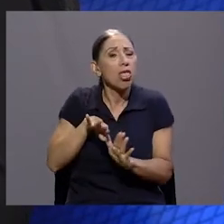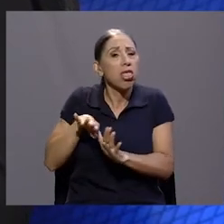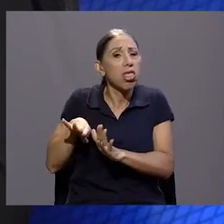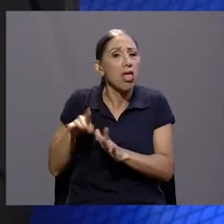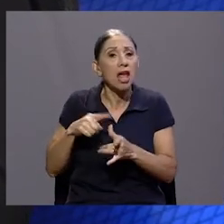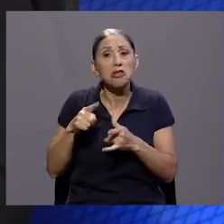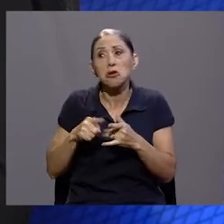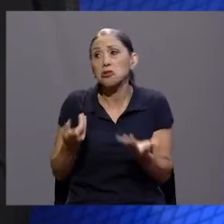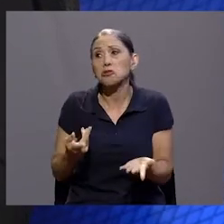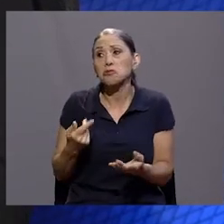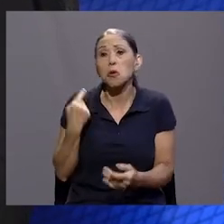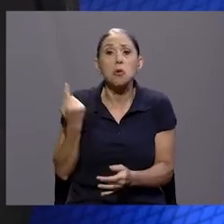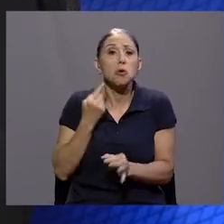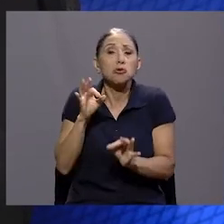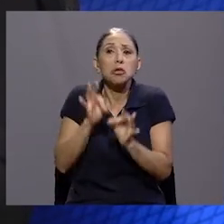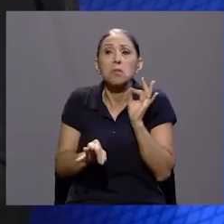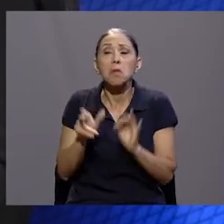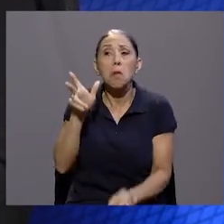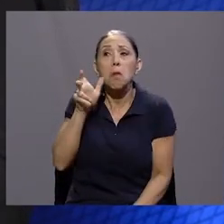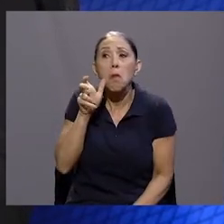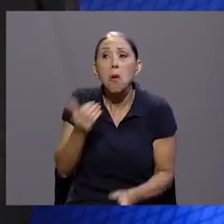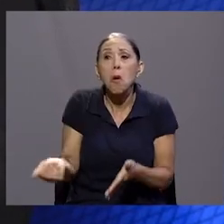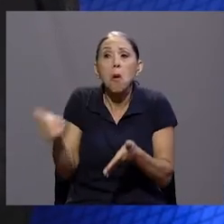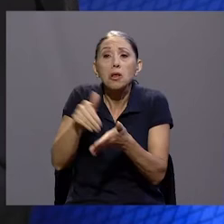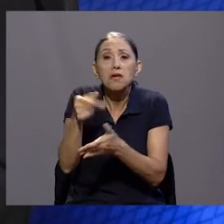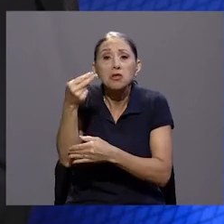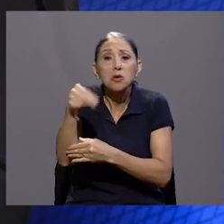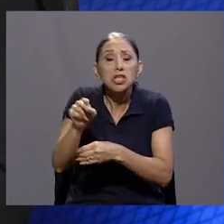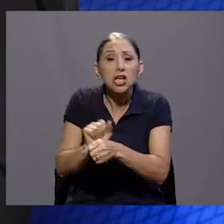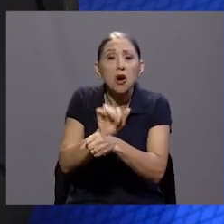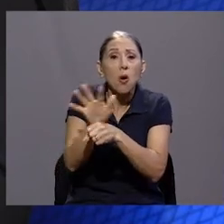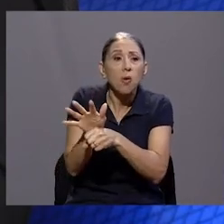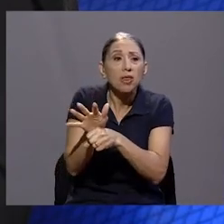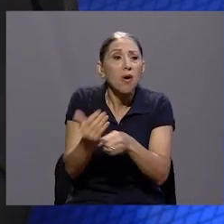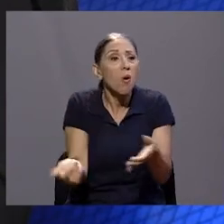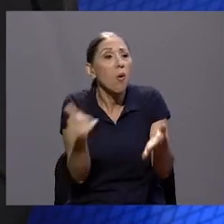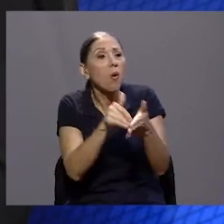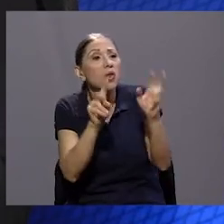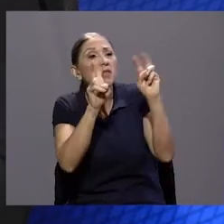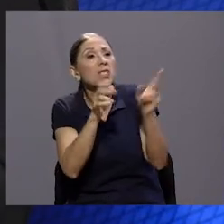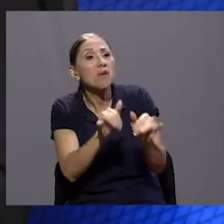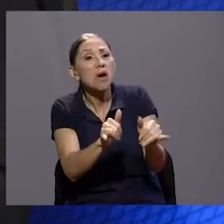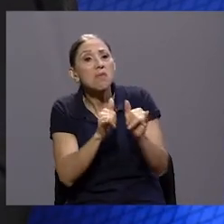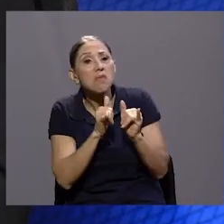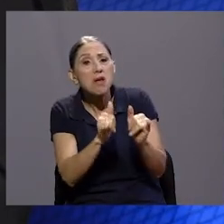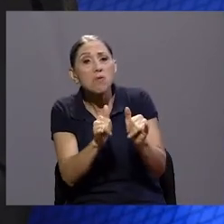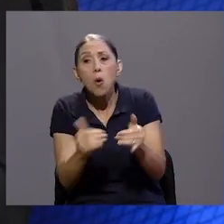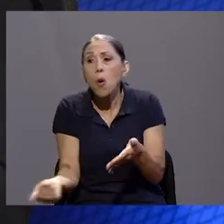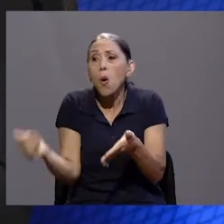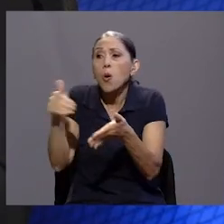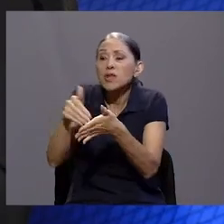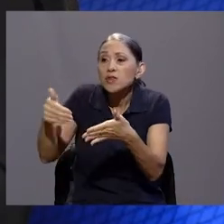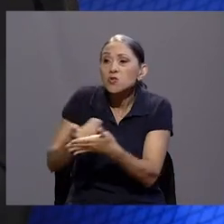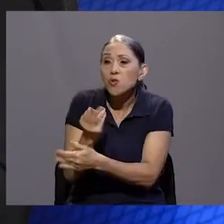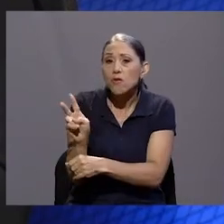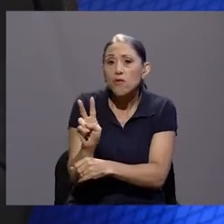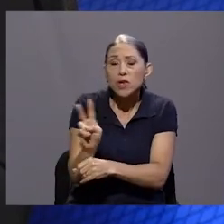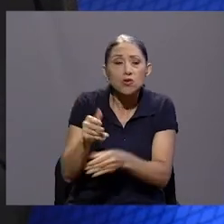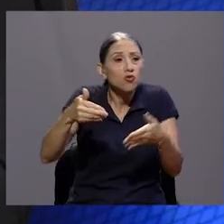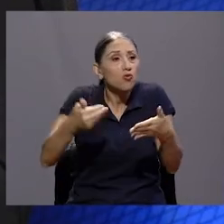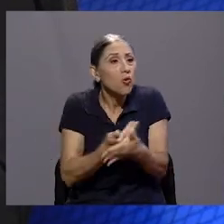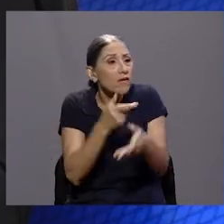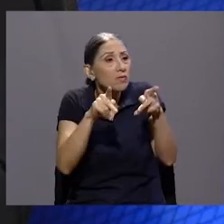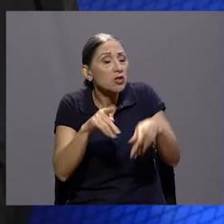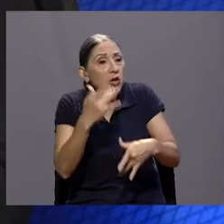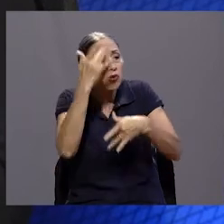noticia más sobre kobe otro tema más una cepa diferente o un nuevo contagio nuevas cifras y empezamos a cargarnos de eso